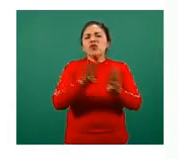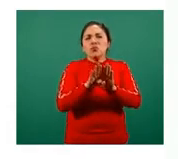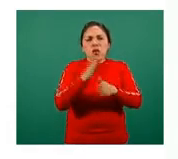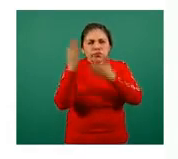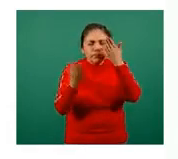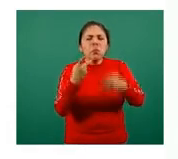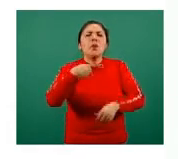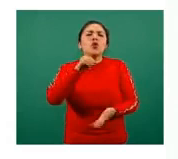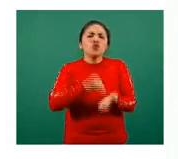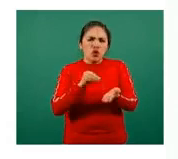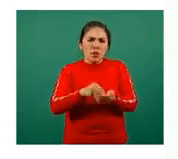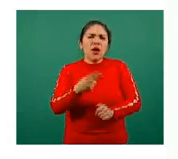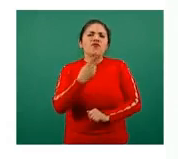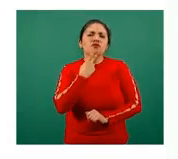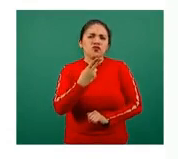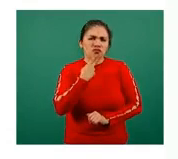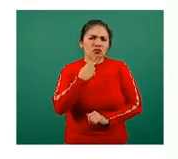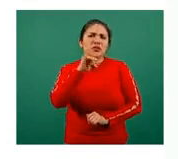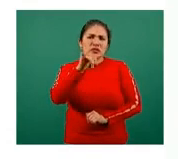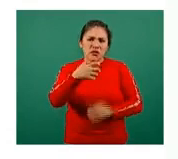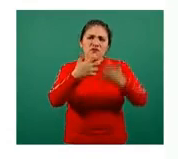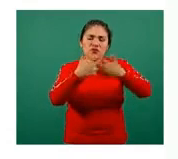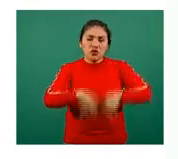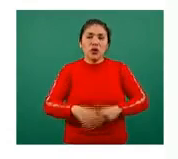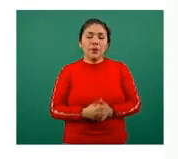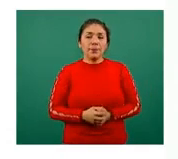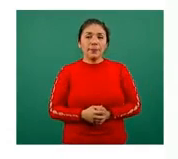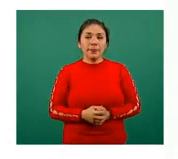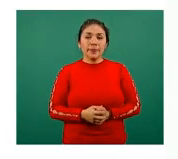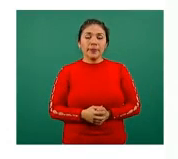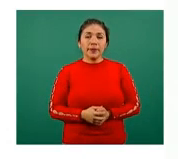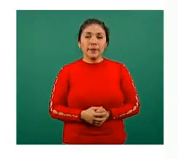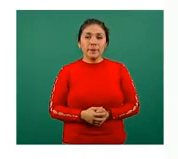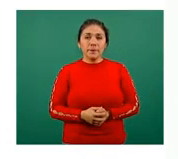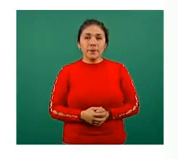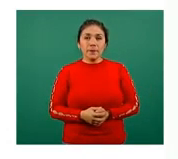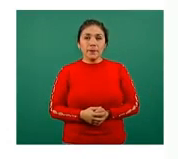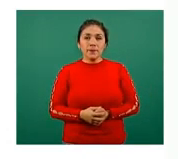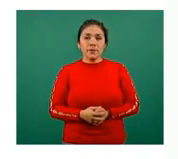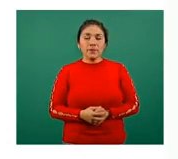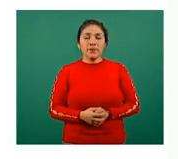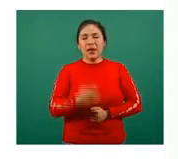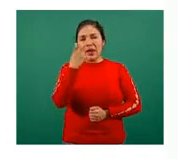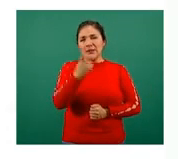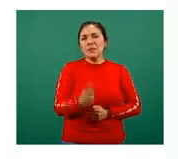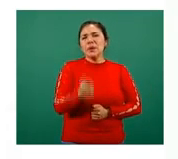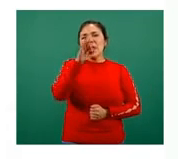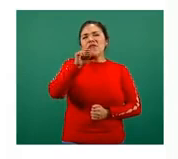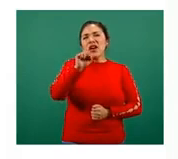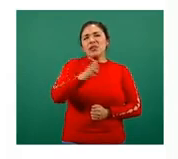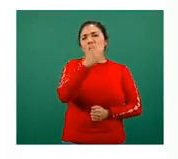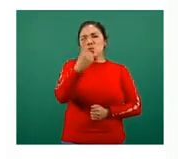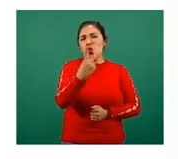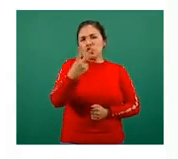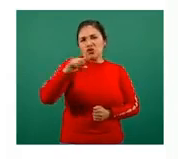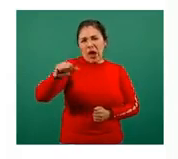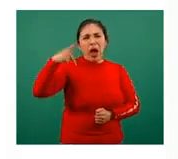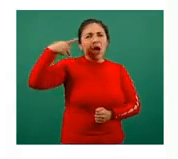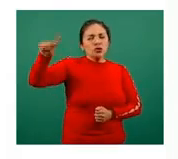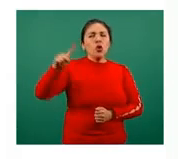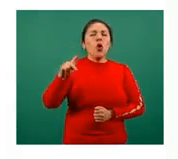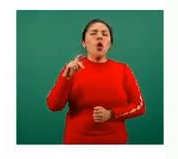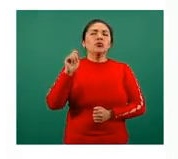efectiva. Los análisis preliminares del ensayo de la fase 1-2A en